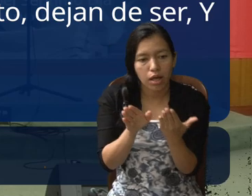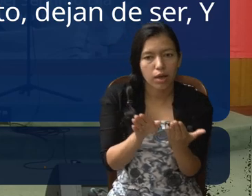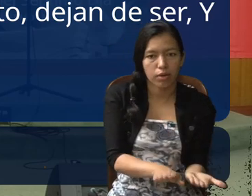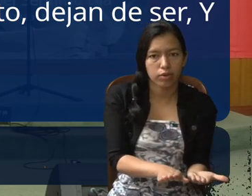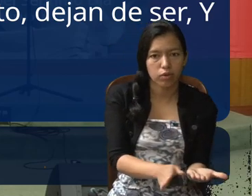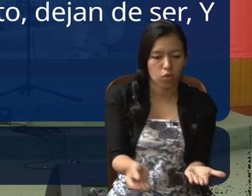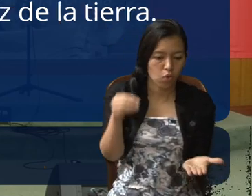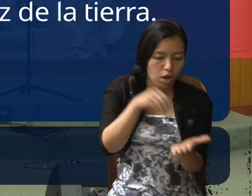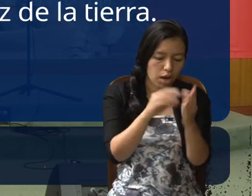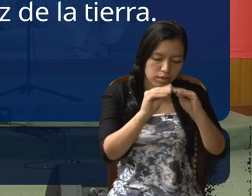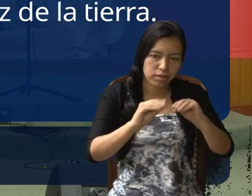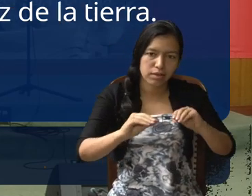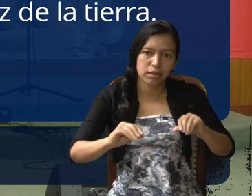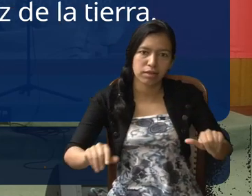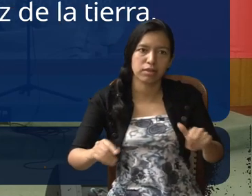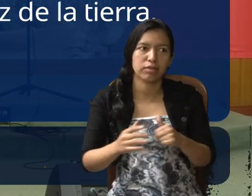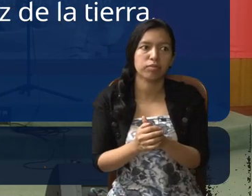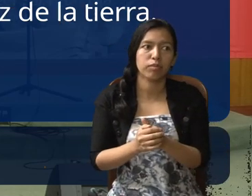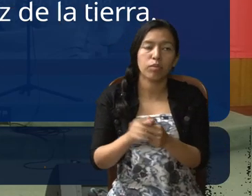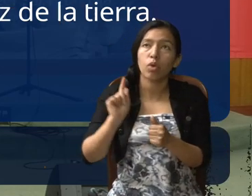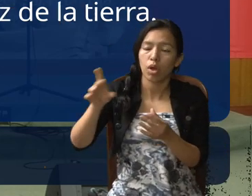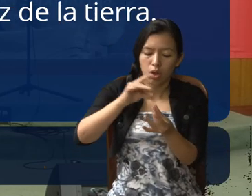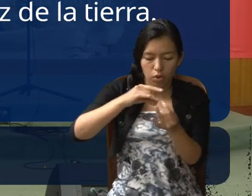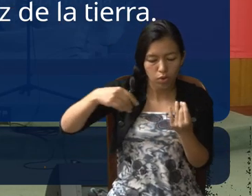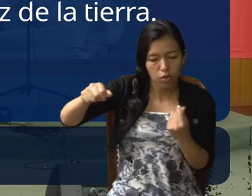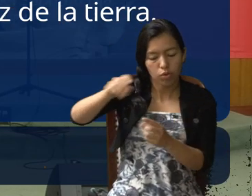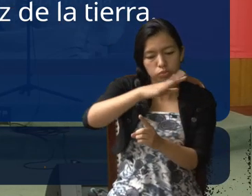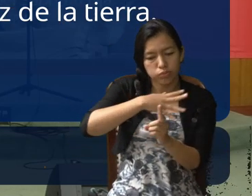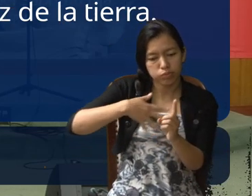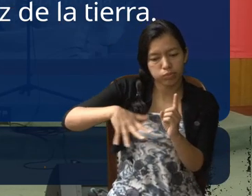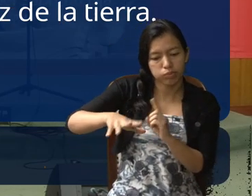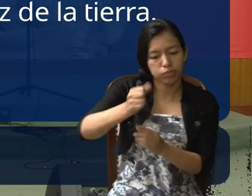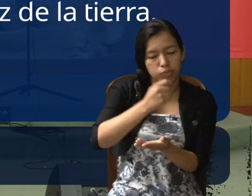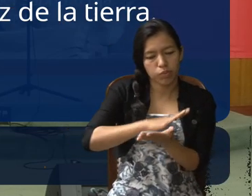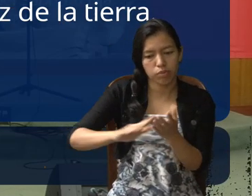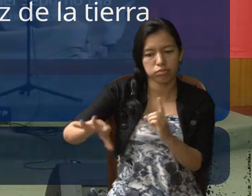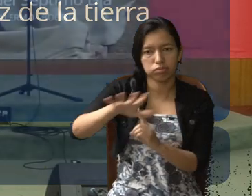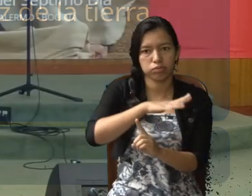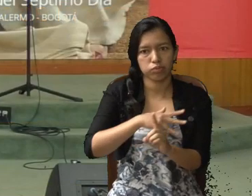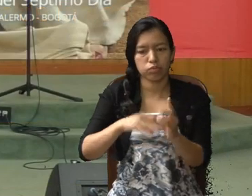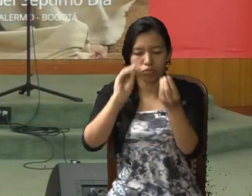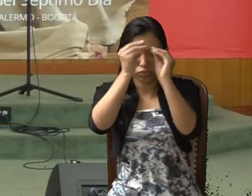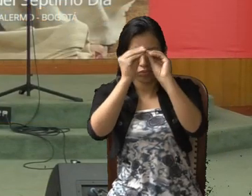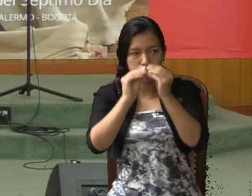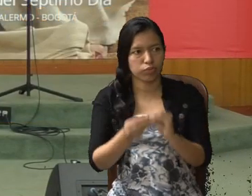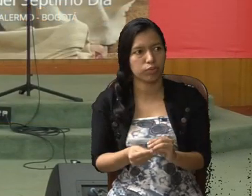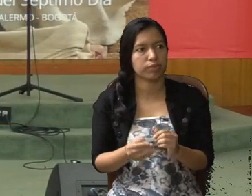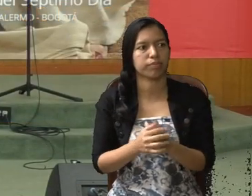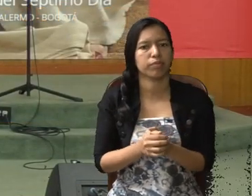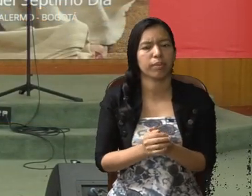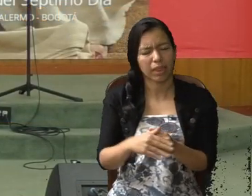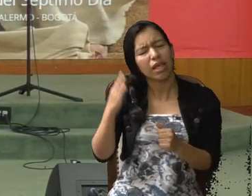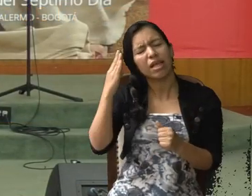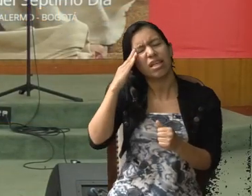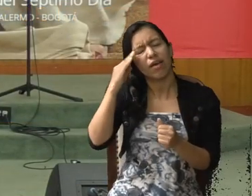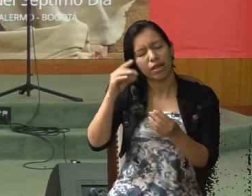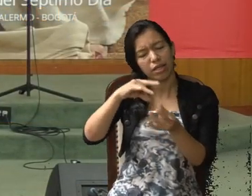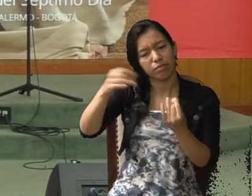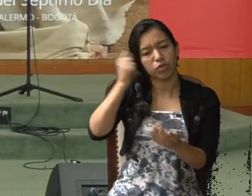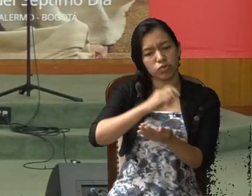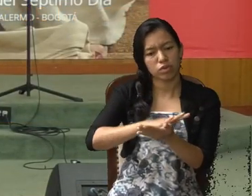al polvo. Envías tu espíritu, son creados y renuevas la faz de la tierra. ¿Saben? El Espíritu Santo